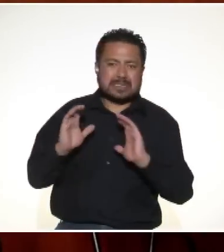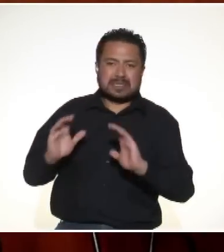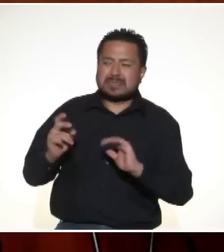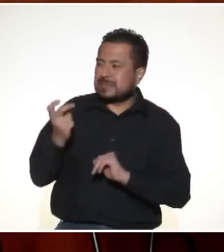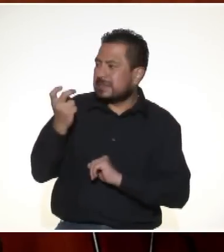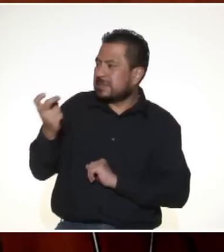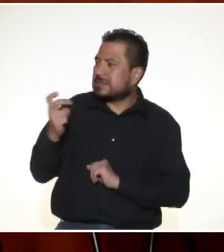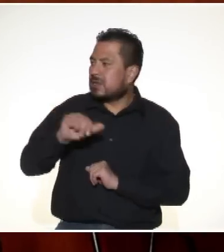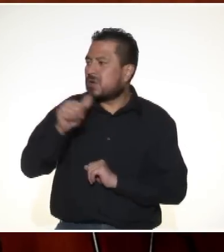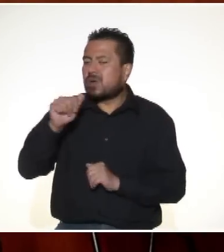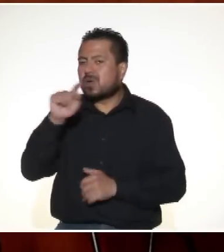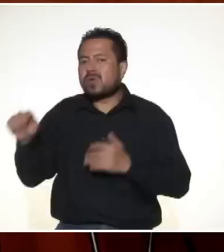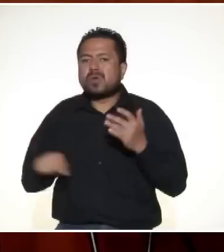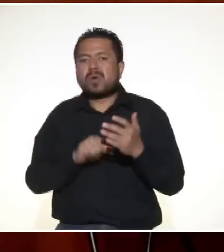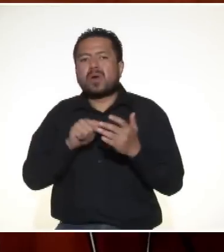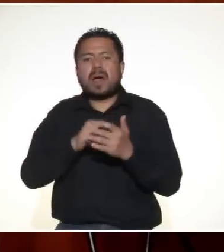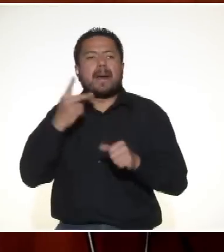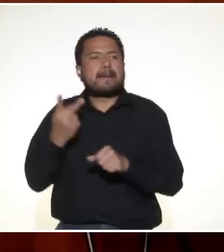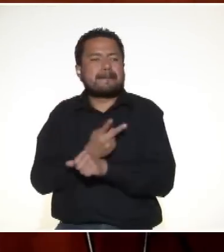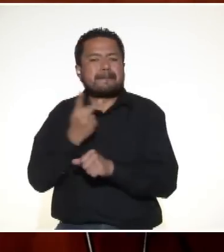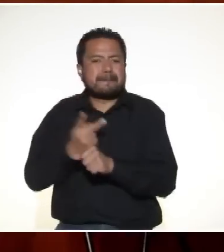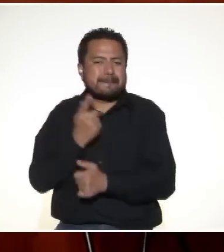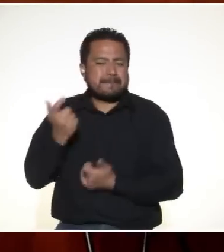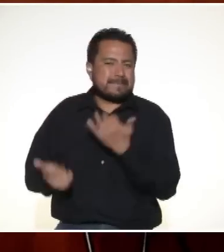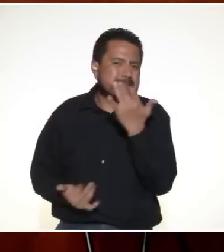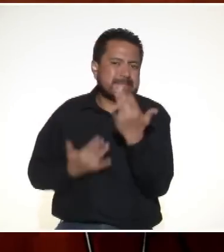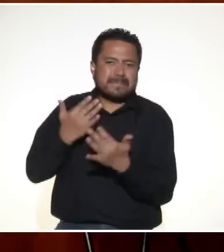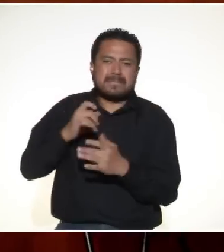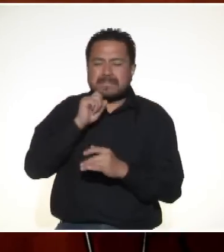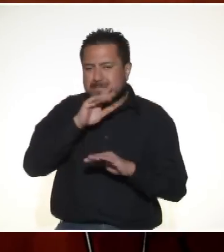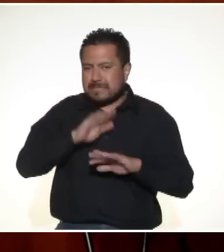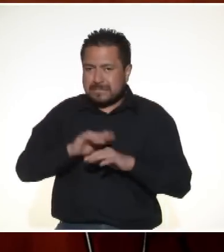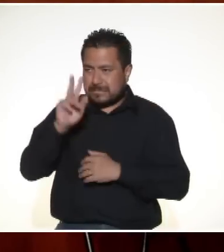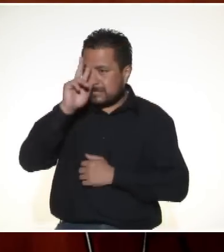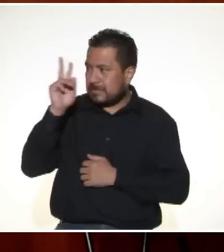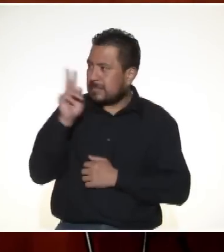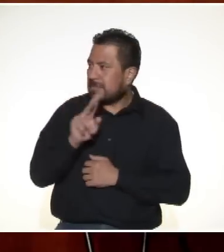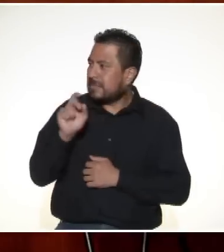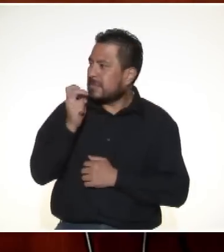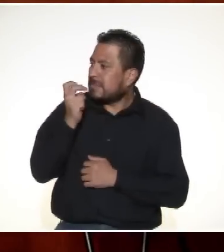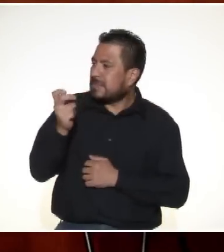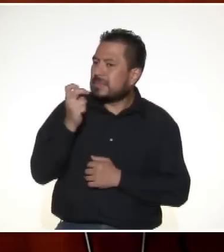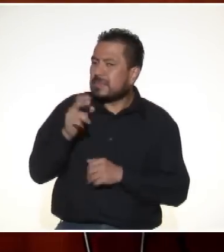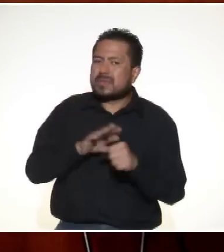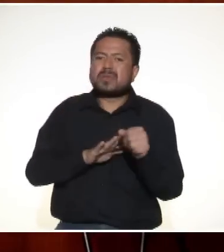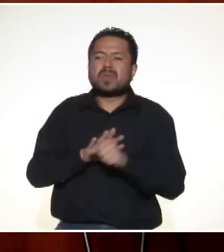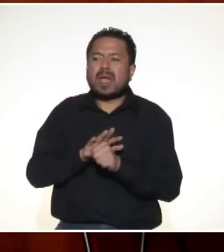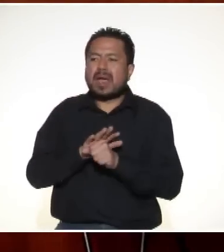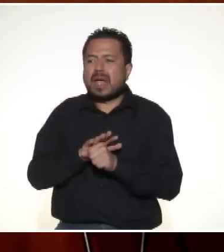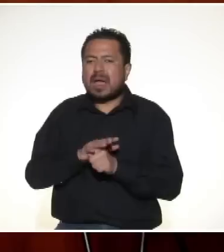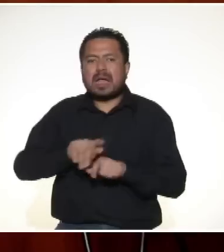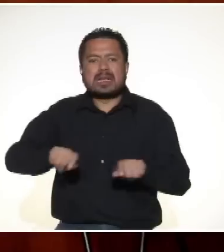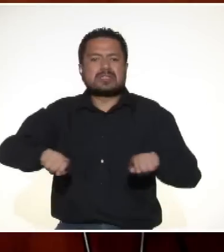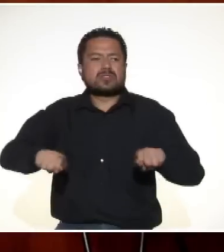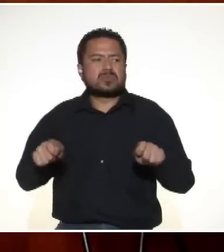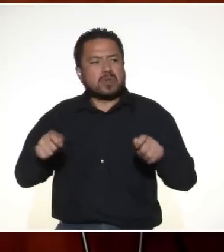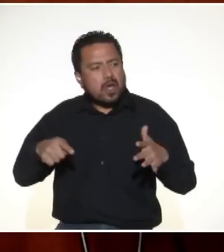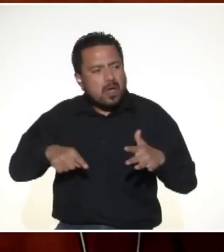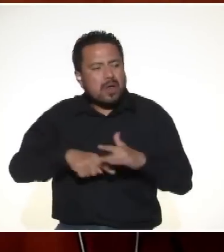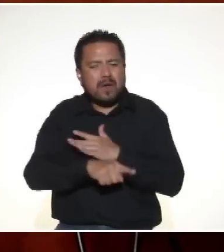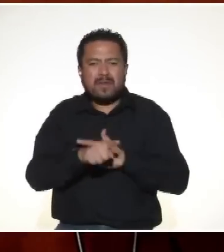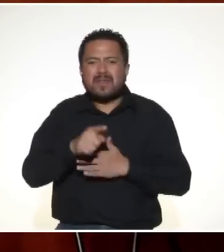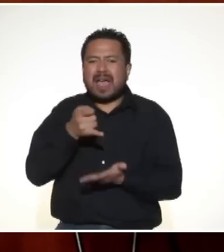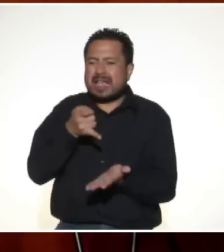eso. Otro lugar donde suceden quemaduras de manera también dramática es que pasan por la estufa, está el